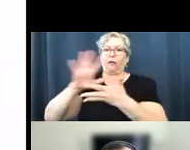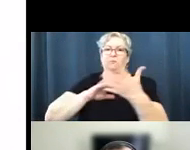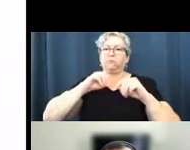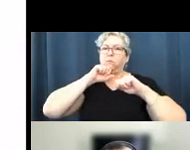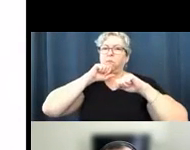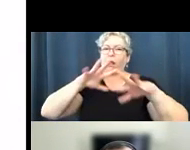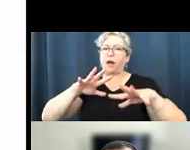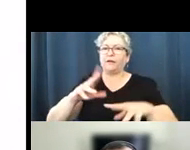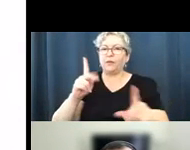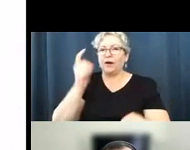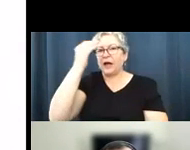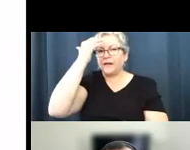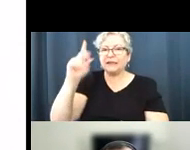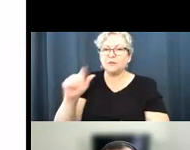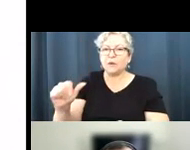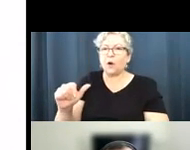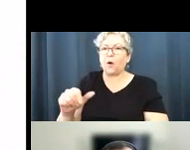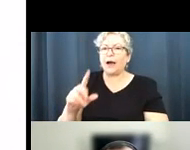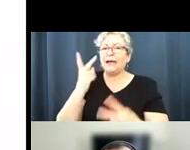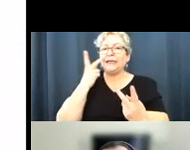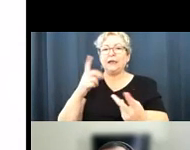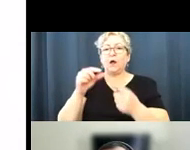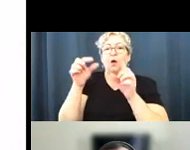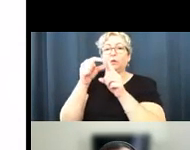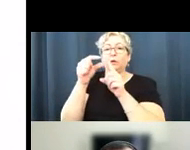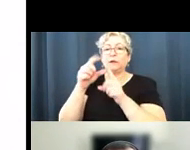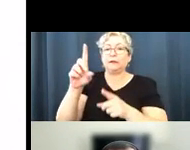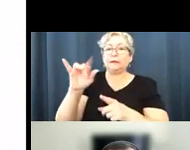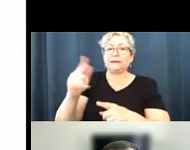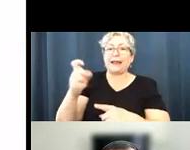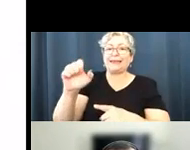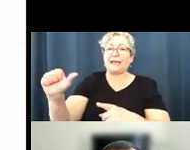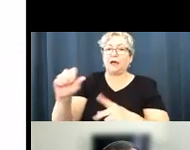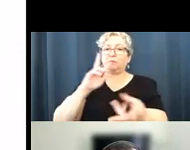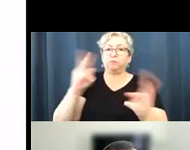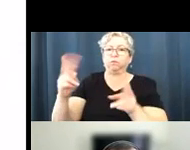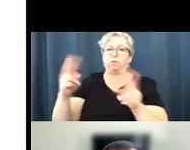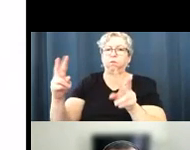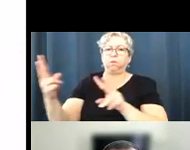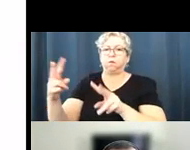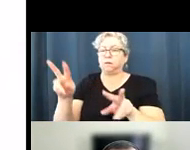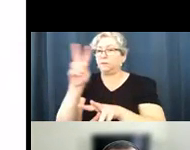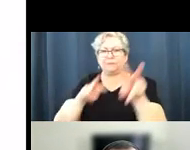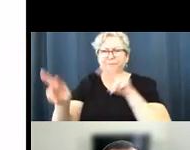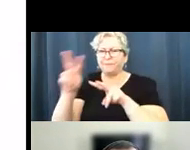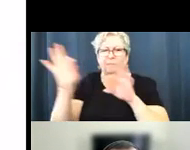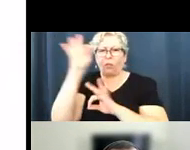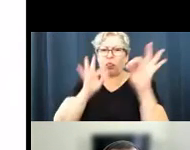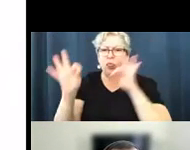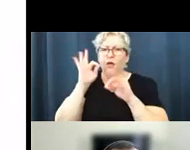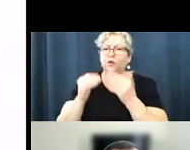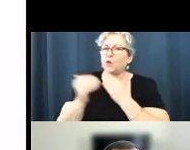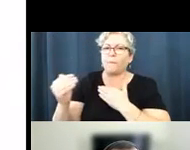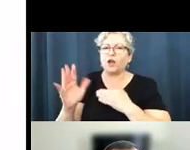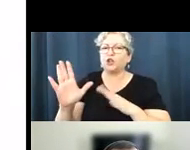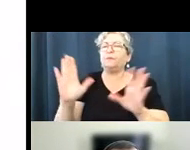lo que no sea muy muy cargado, alguien que tenga dislexia o que tenga un problema, una discapacidad